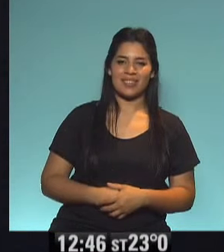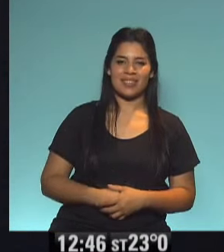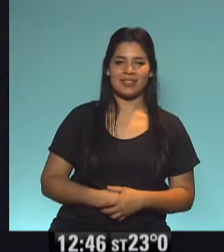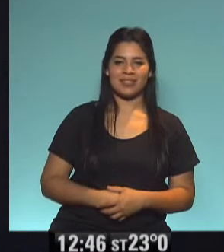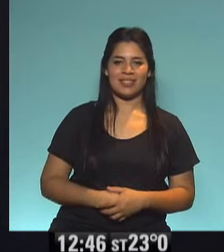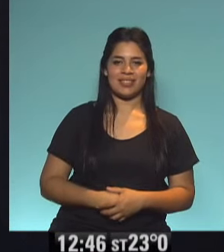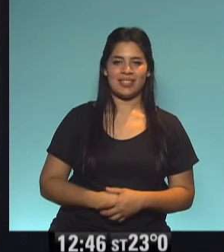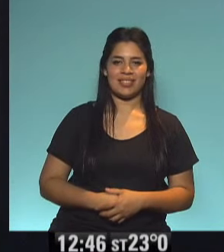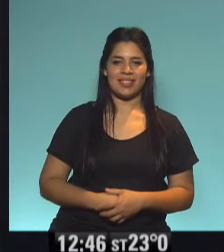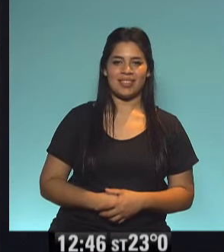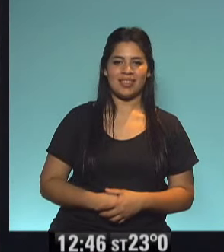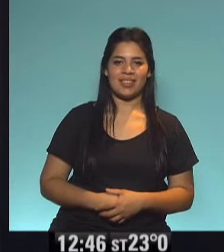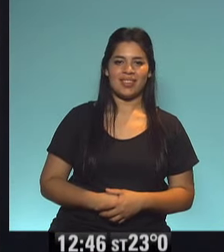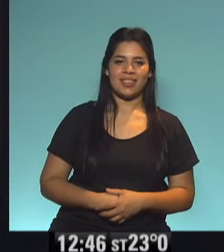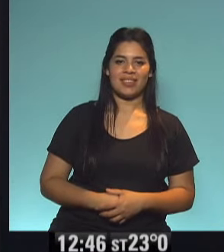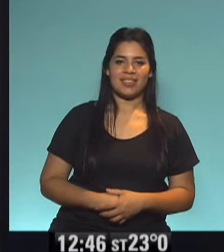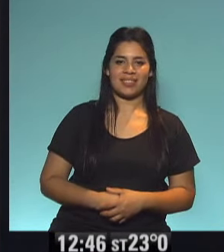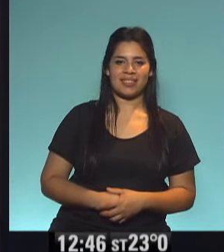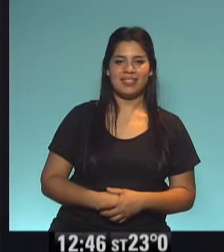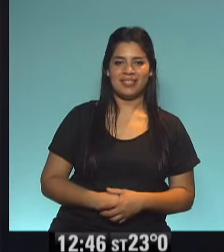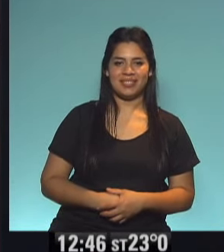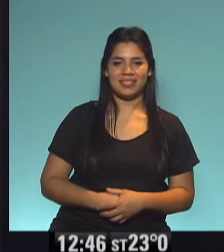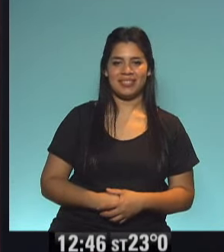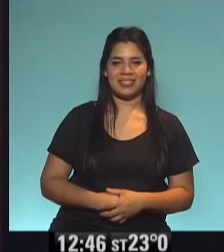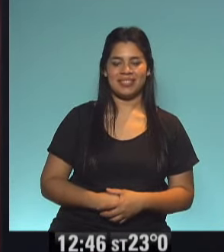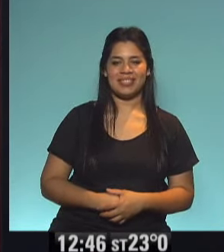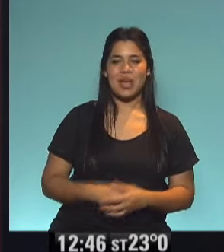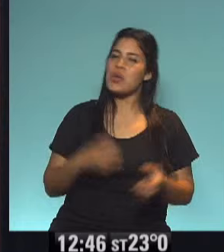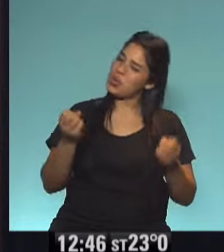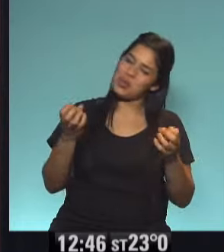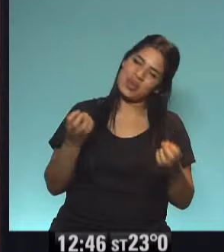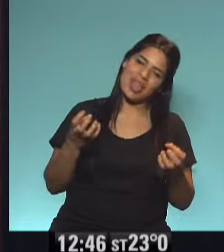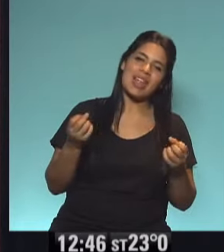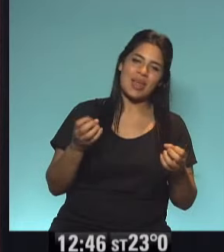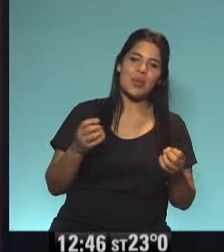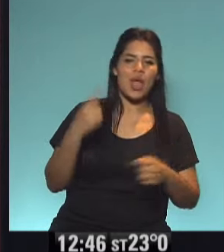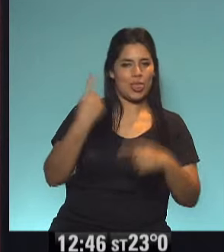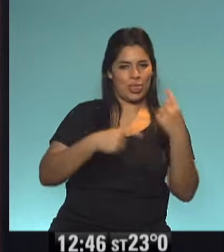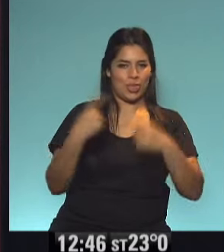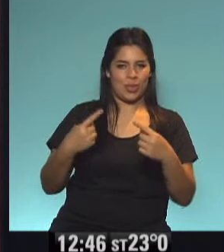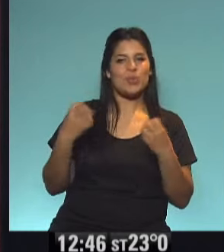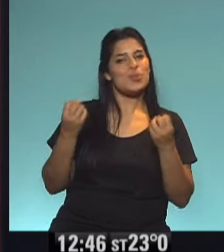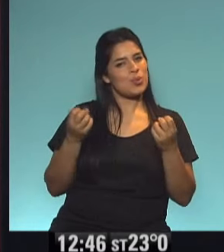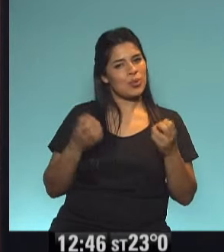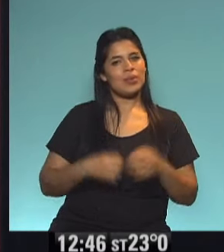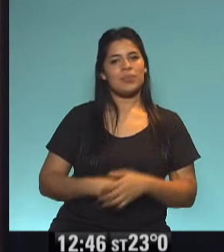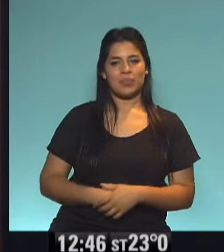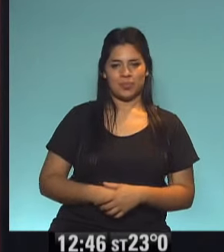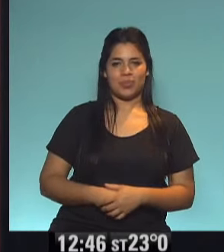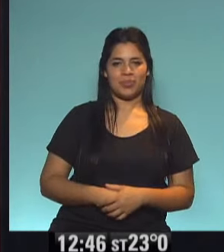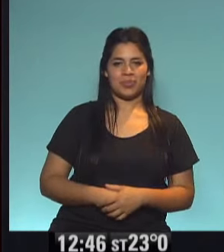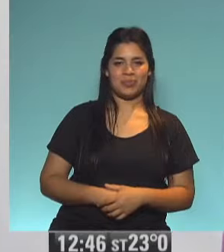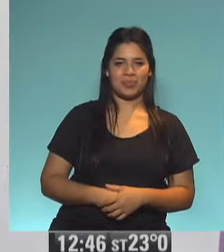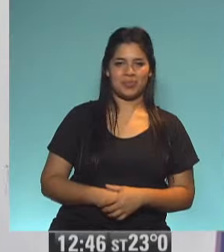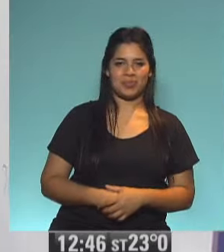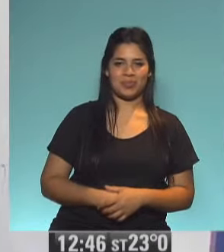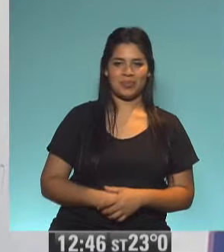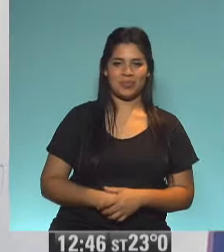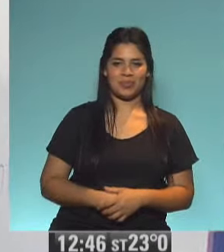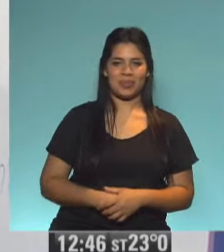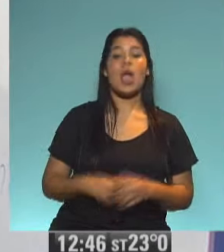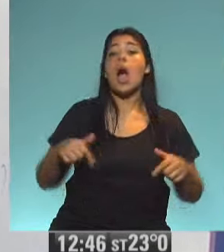Genial. Ah, mirá, está bien. Ahí se. Está bien, es como. Es bien diversa. Claro. Ahí va. Y ahora, ¿qué hacemos?